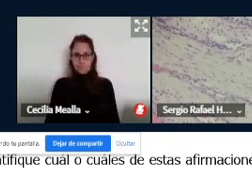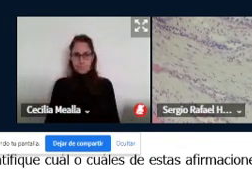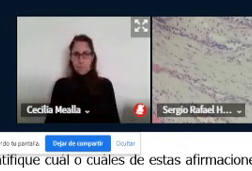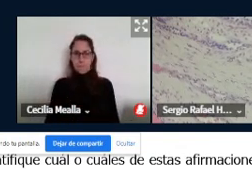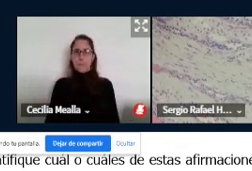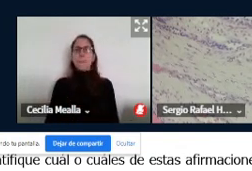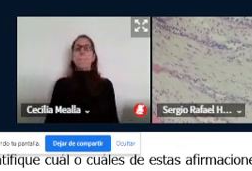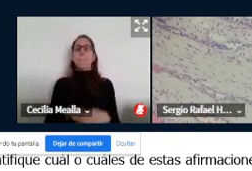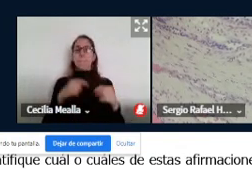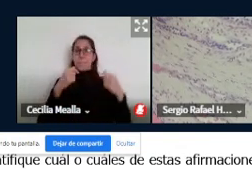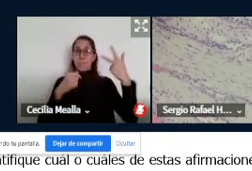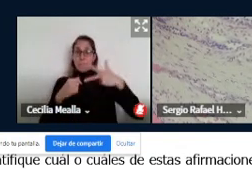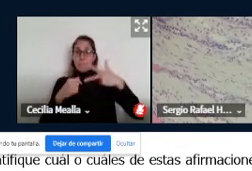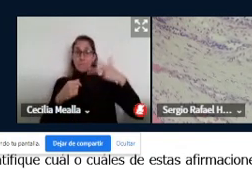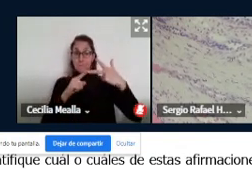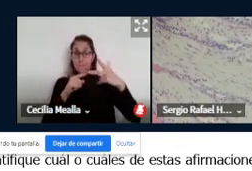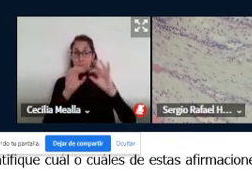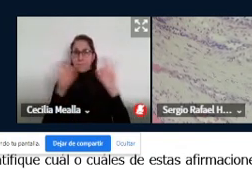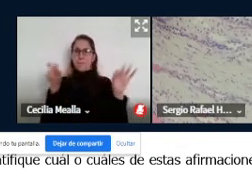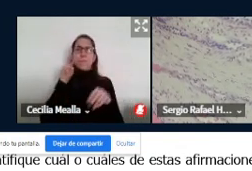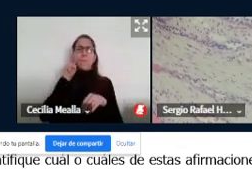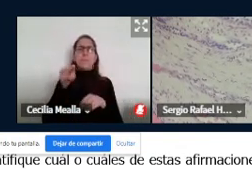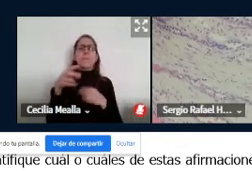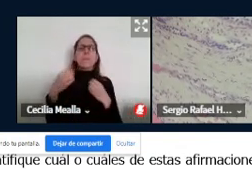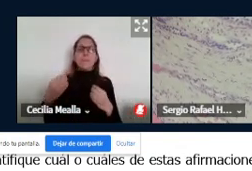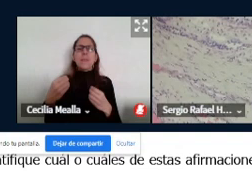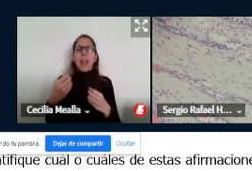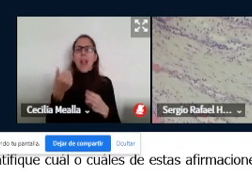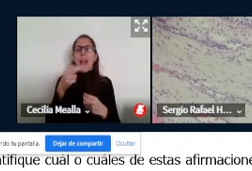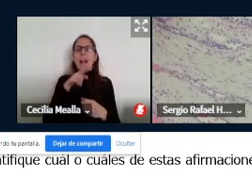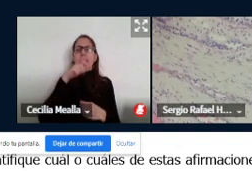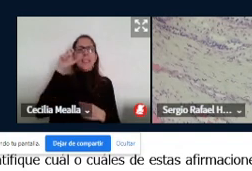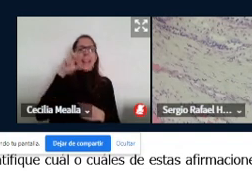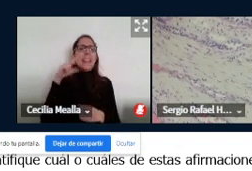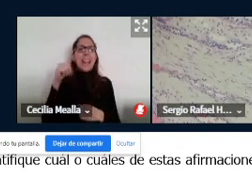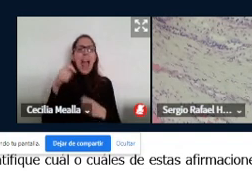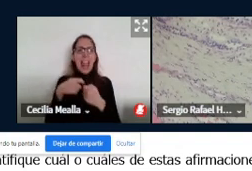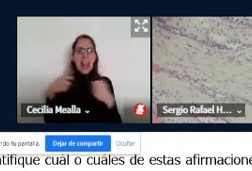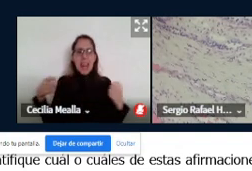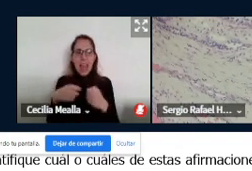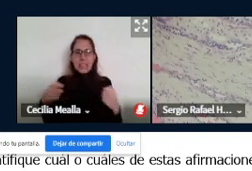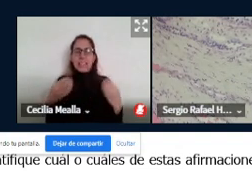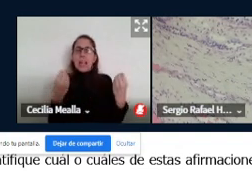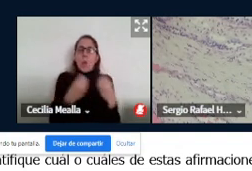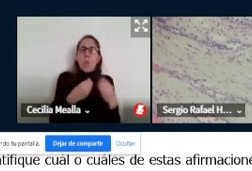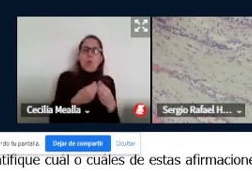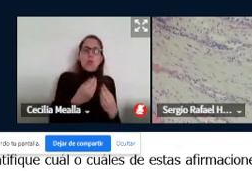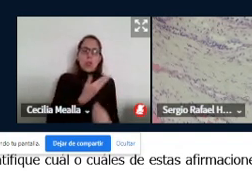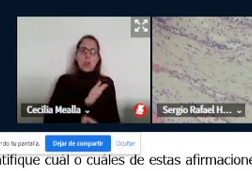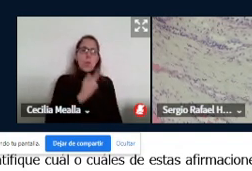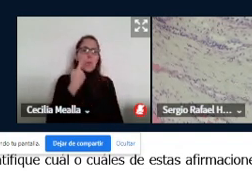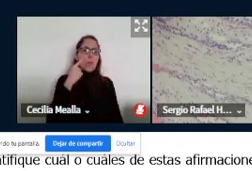En la imagen se observa la pared de una arteria elástica con abundantes fibrolastos y fibras elásticas.